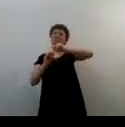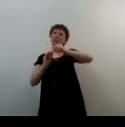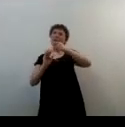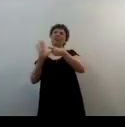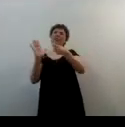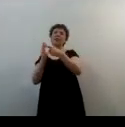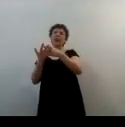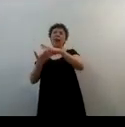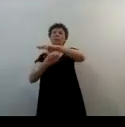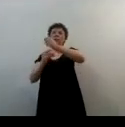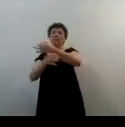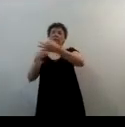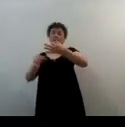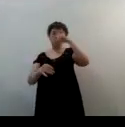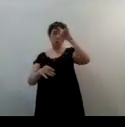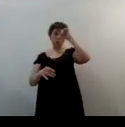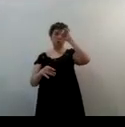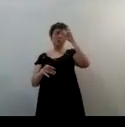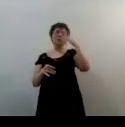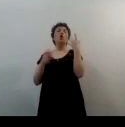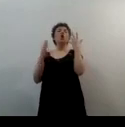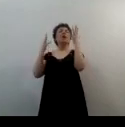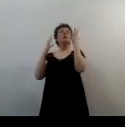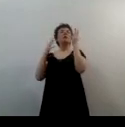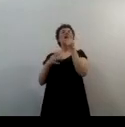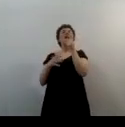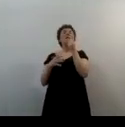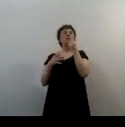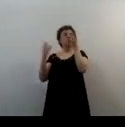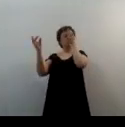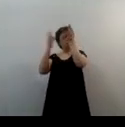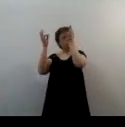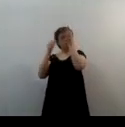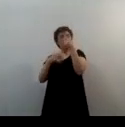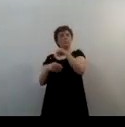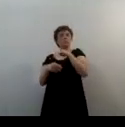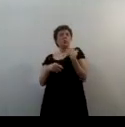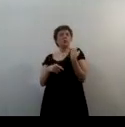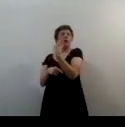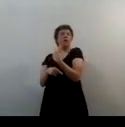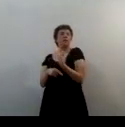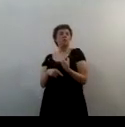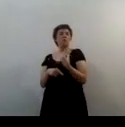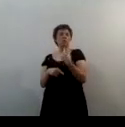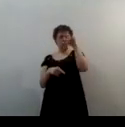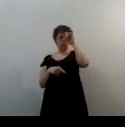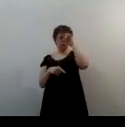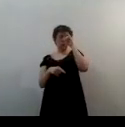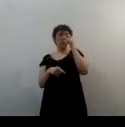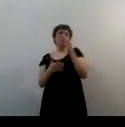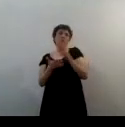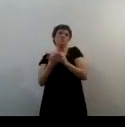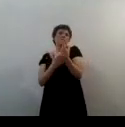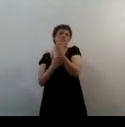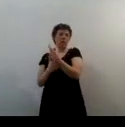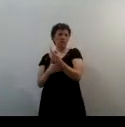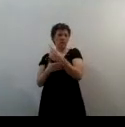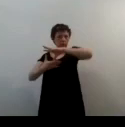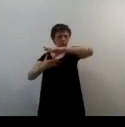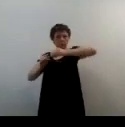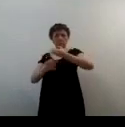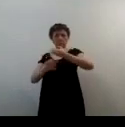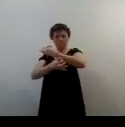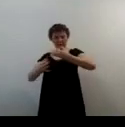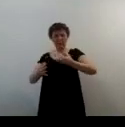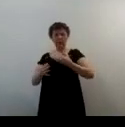¿Sabes? O hacer una recomendación de alimentos tan detallada o tan personalizada como muchas veces es necesario. Respecto a nutrientes concretos, tal,